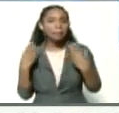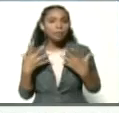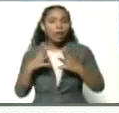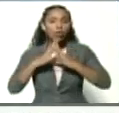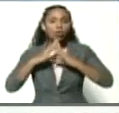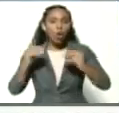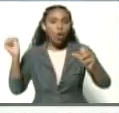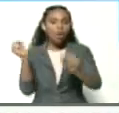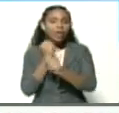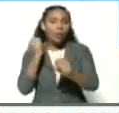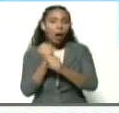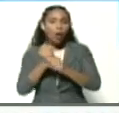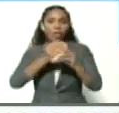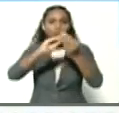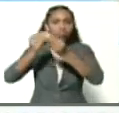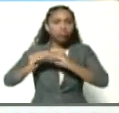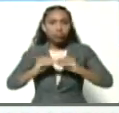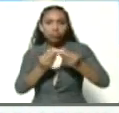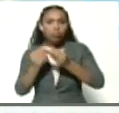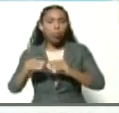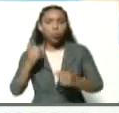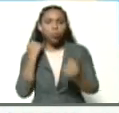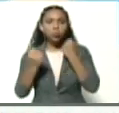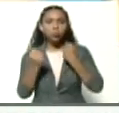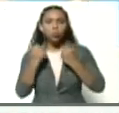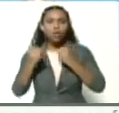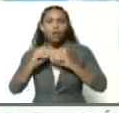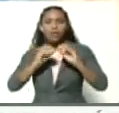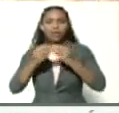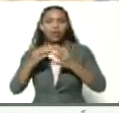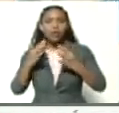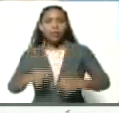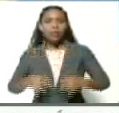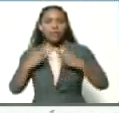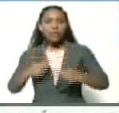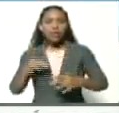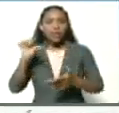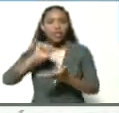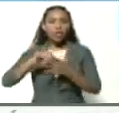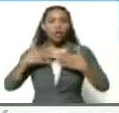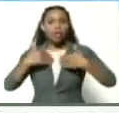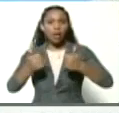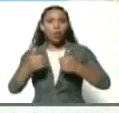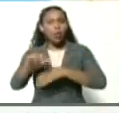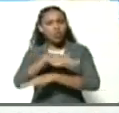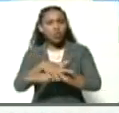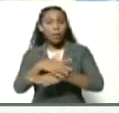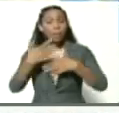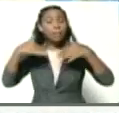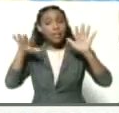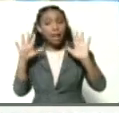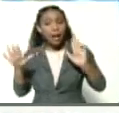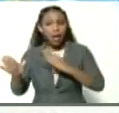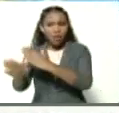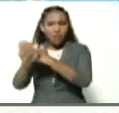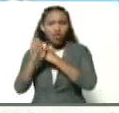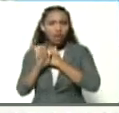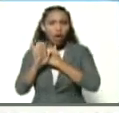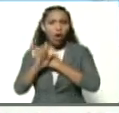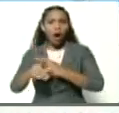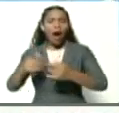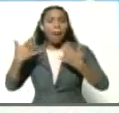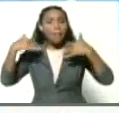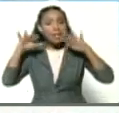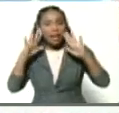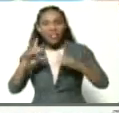las obras de rehabilitación, de acondicionamiento de nuestros centros de salud, donde a pesar del bloqueo, a pesar